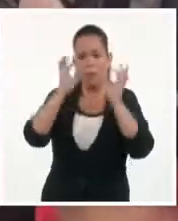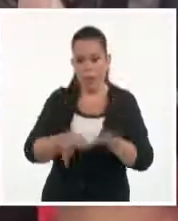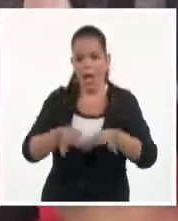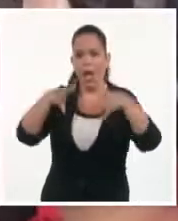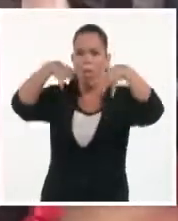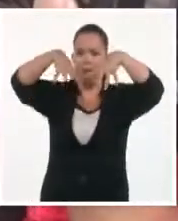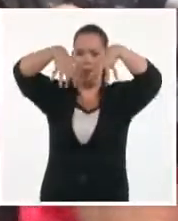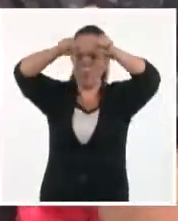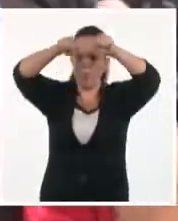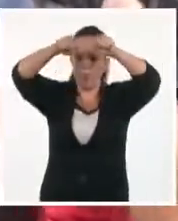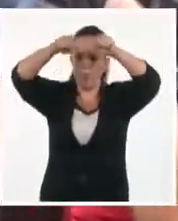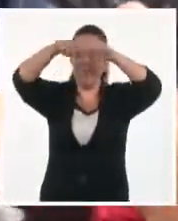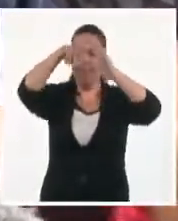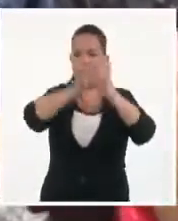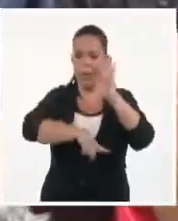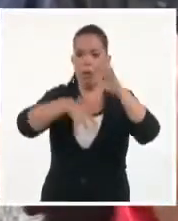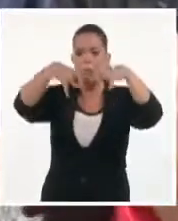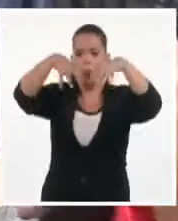horas.